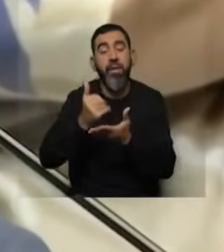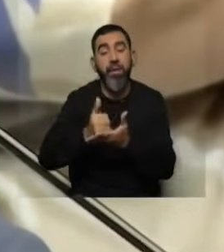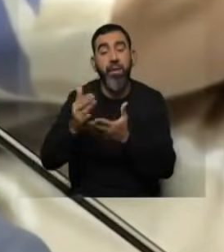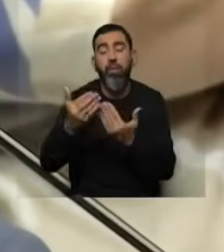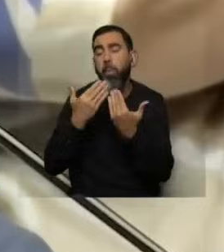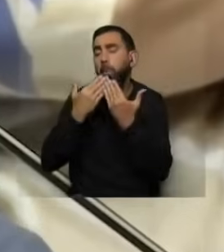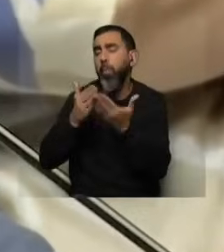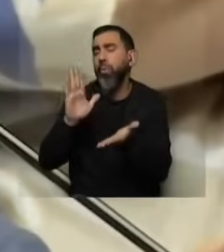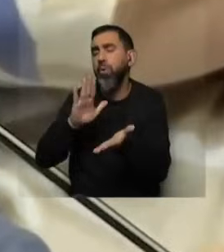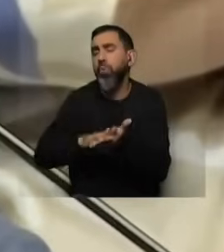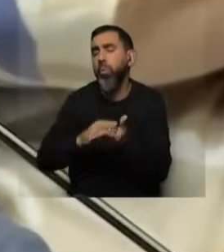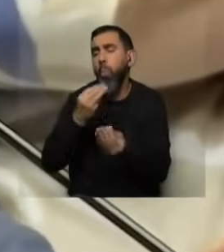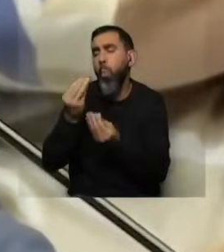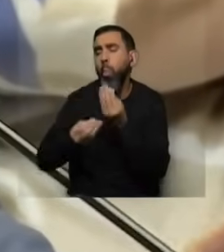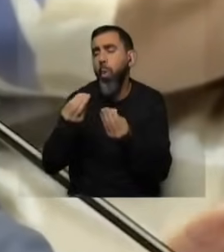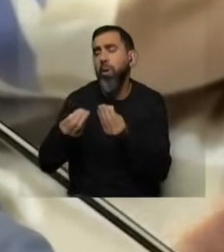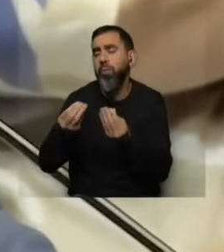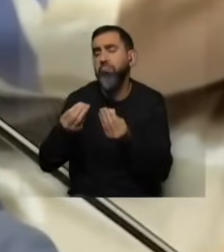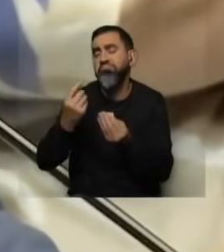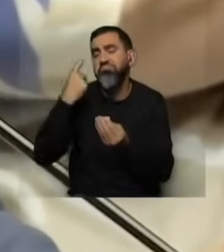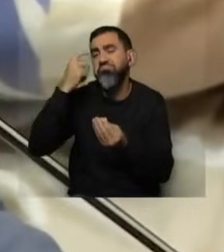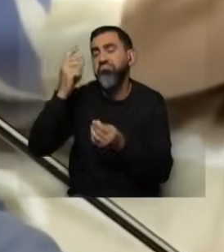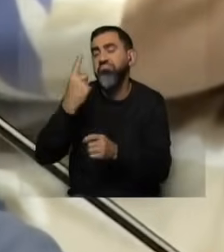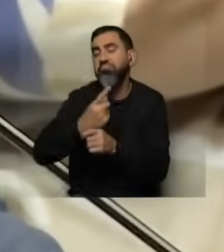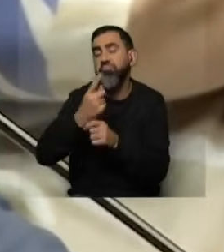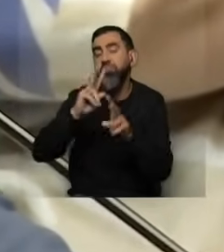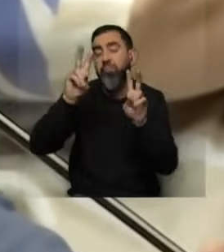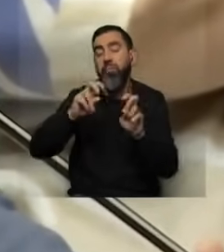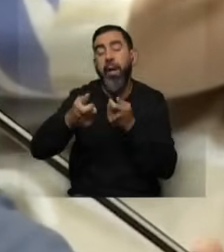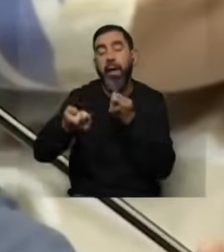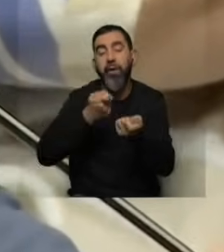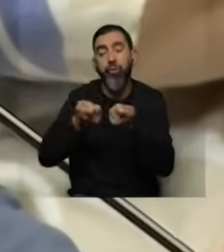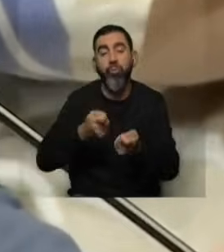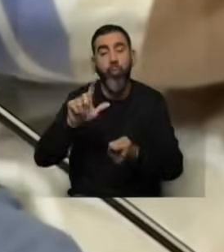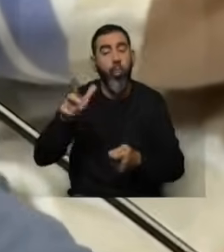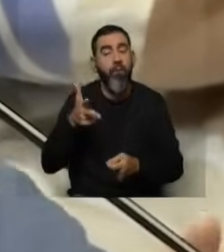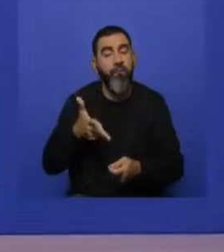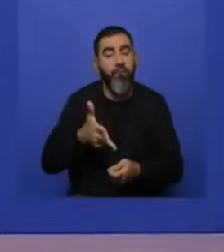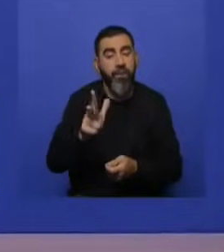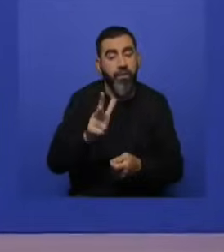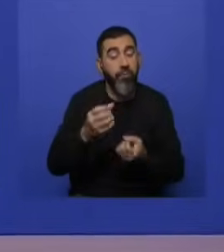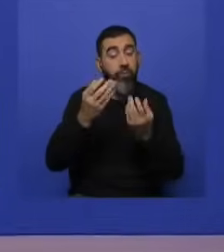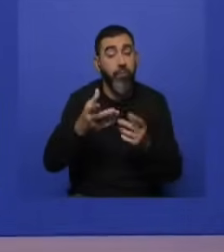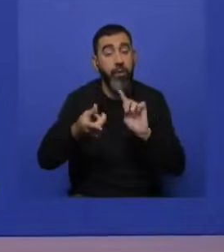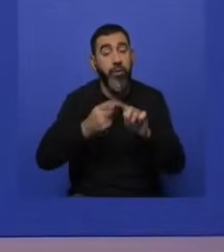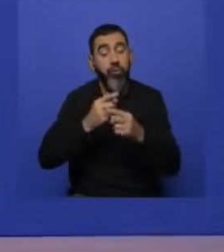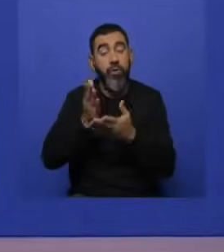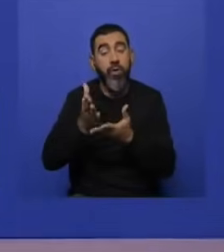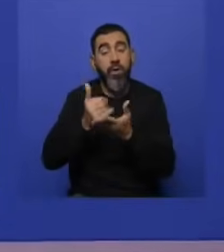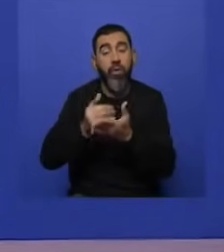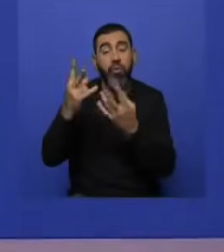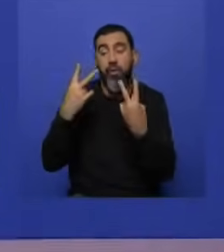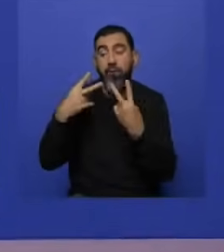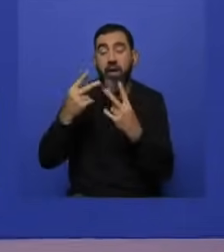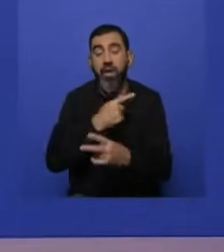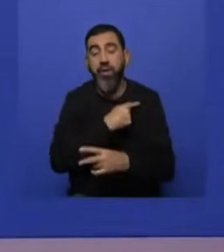consultarlo sobre Cuáles serán sus prioridades en la gestión no hay fecha para esta convocatoria porque el canciller viajará a China junto